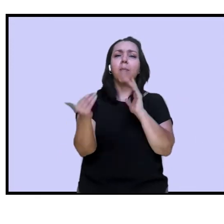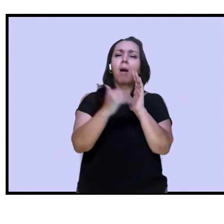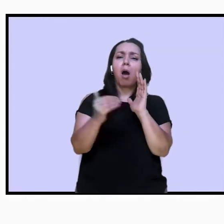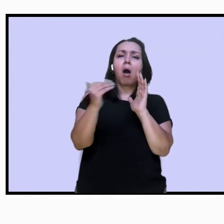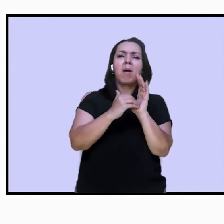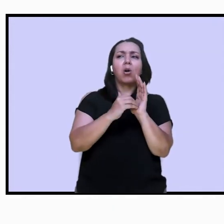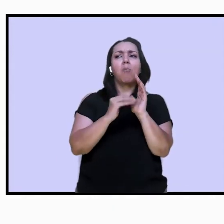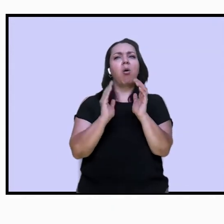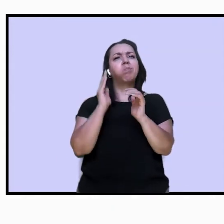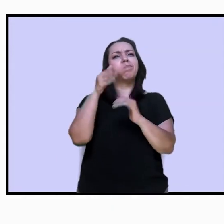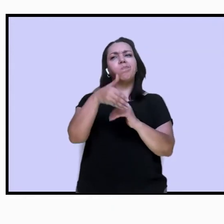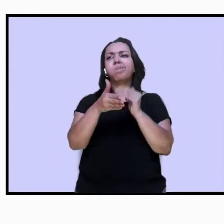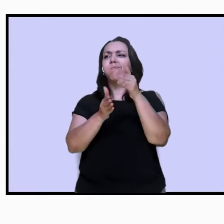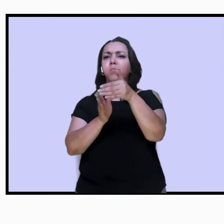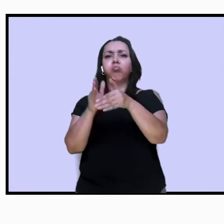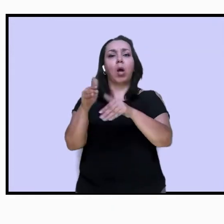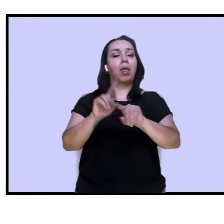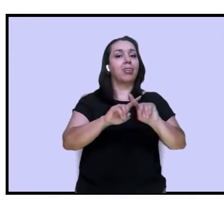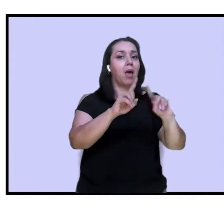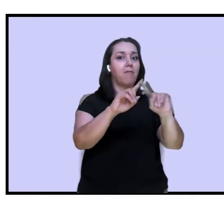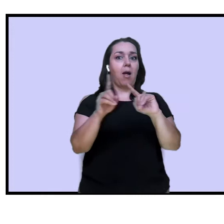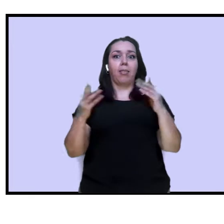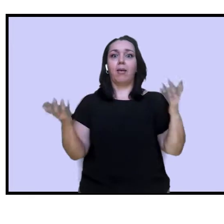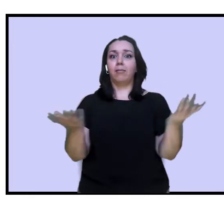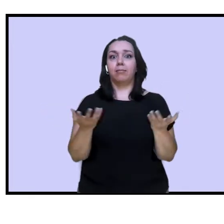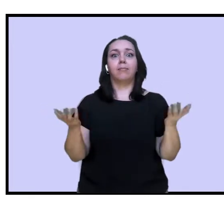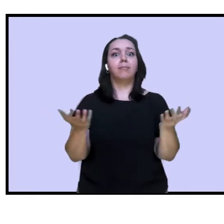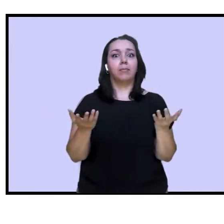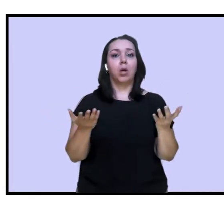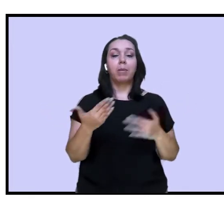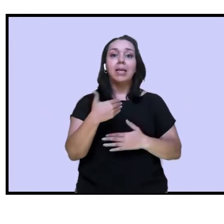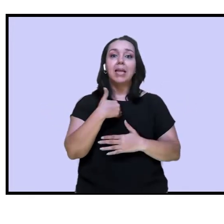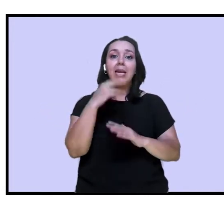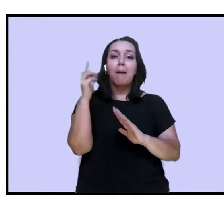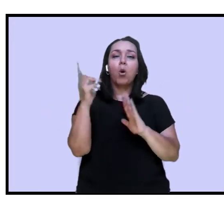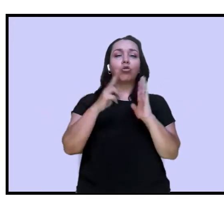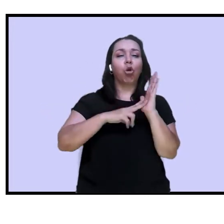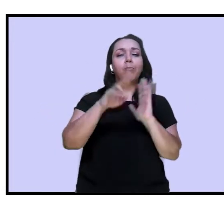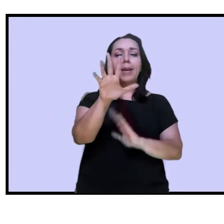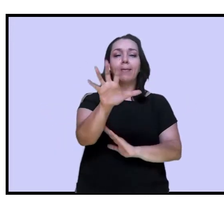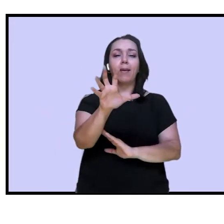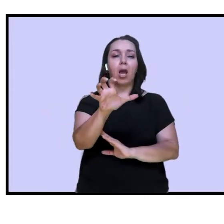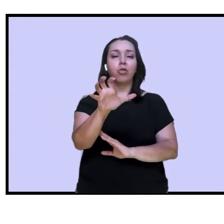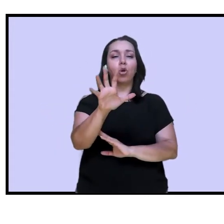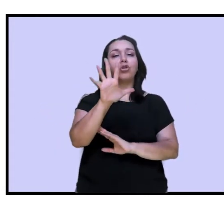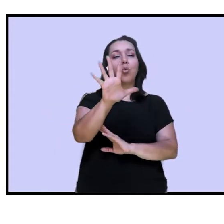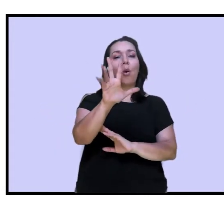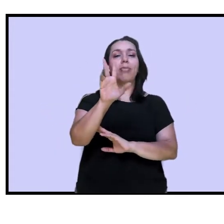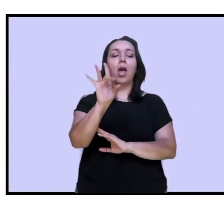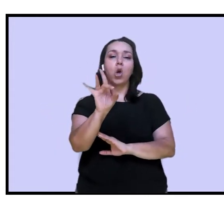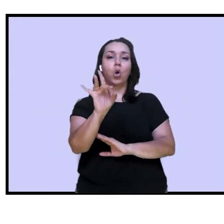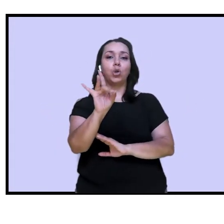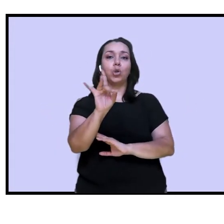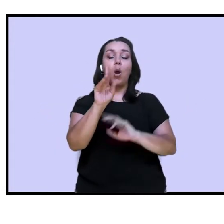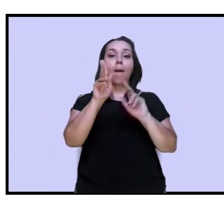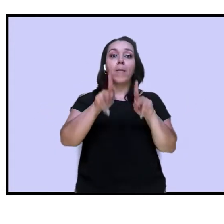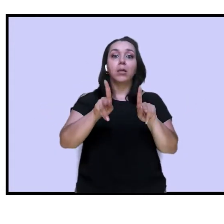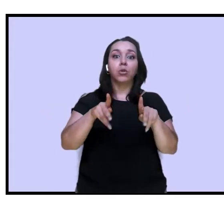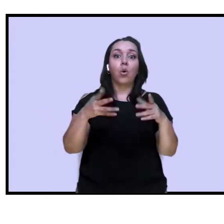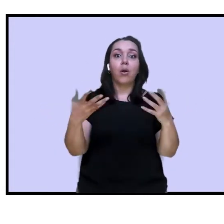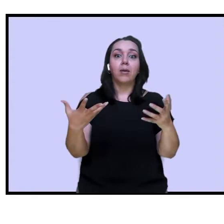como irregular. Mientras que teníamos 2.558